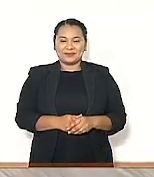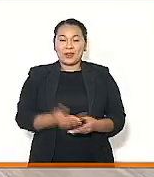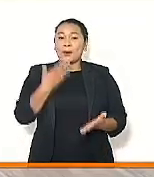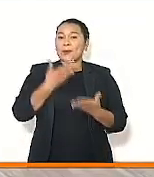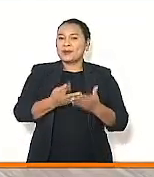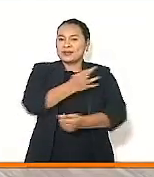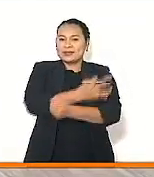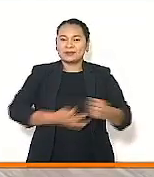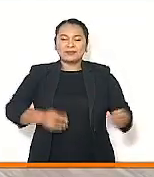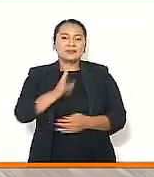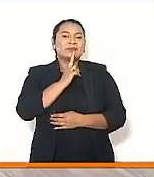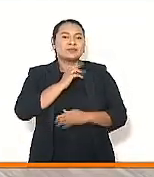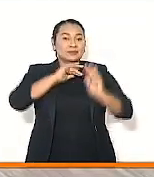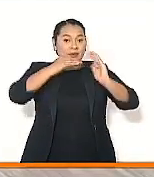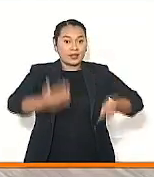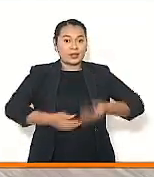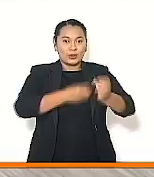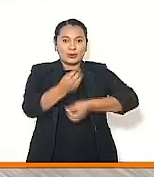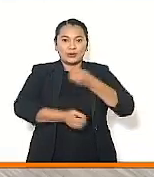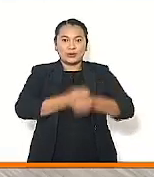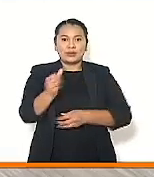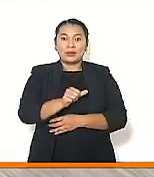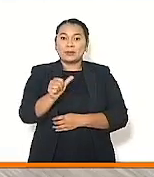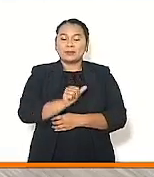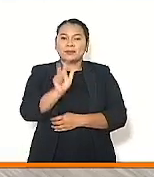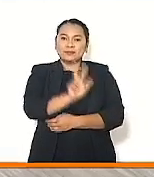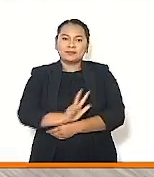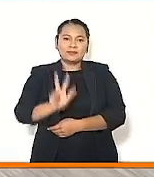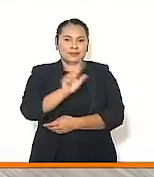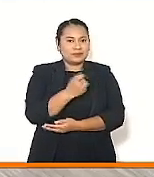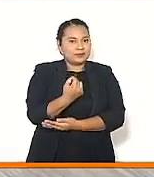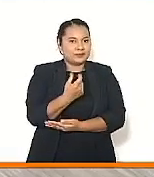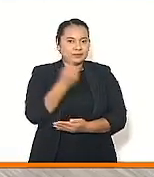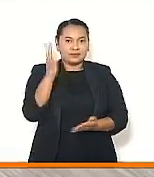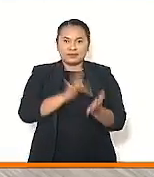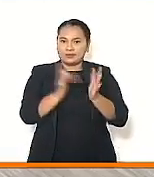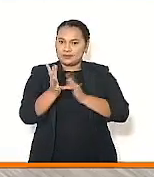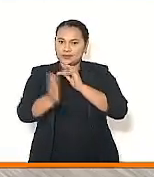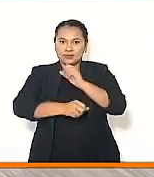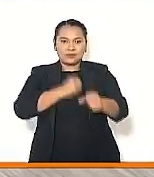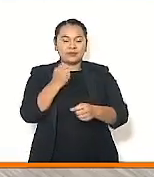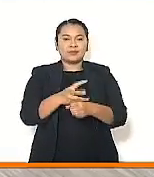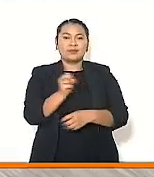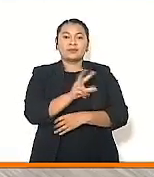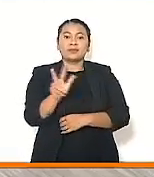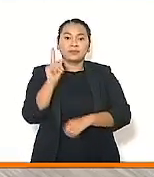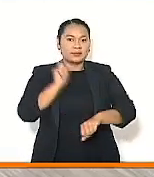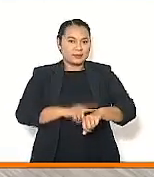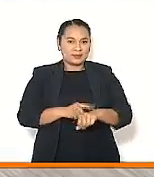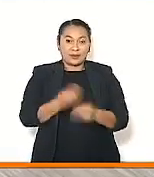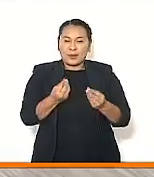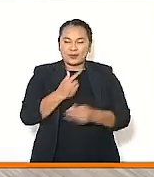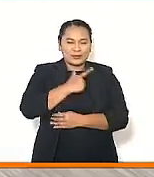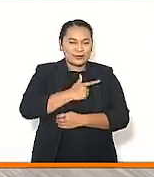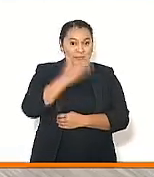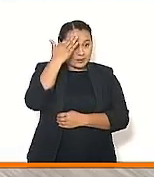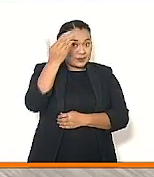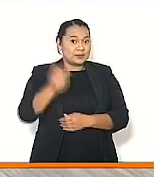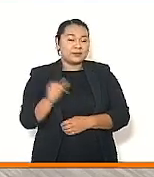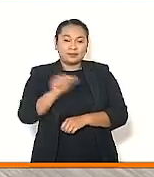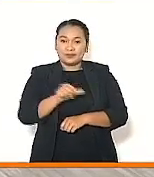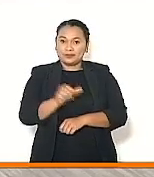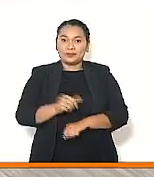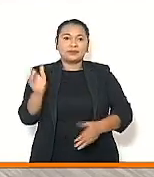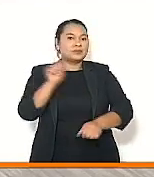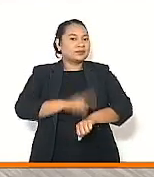Buenas tardes, Honduras. Bienvenidos a un sorteo más hoy martes, 11 de abril del año 2023. Es un placer saludarlos nuevamente cuando el reloj marca